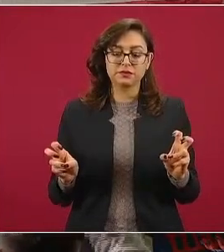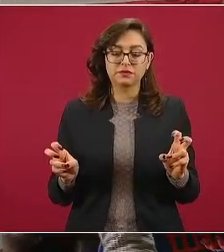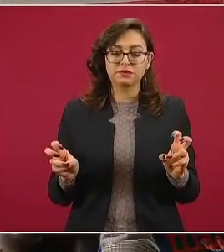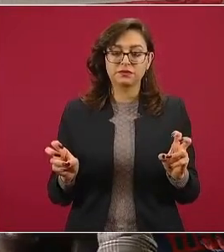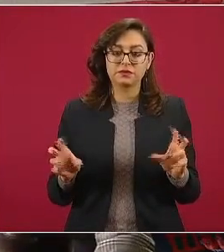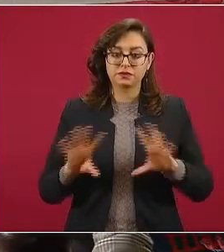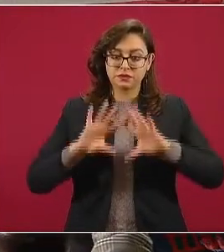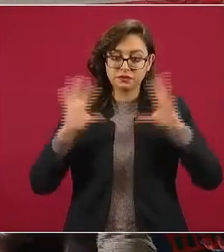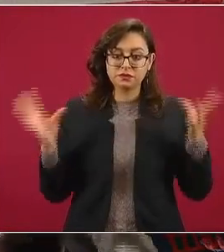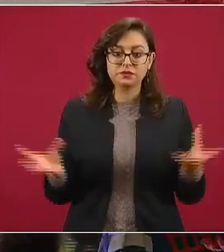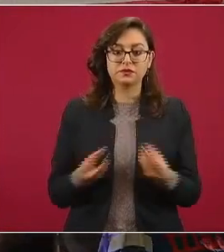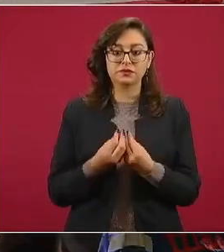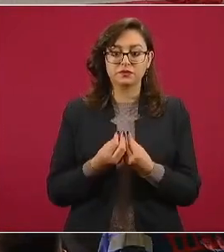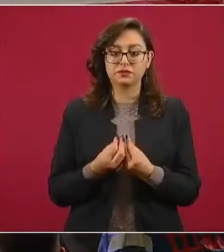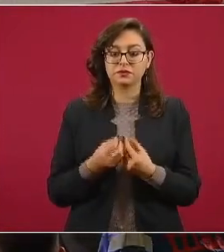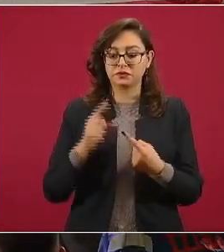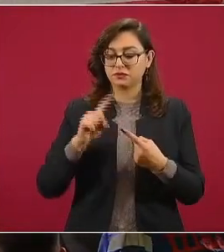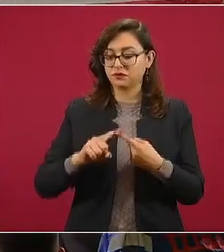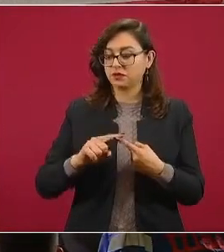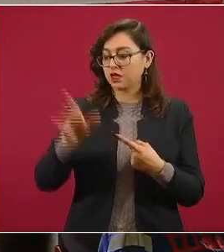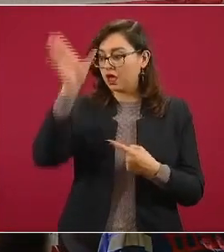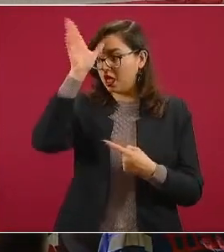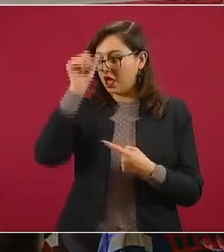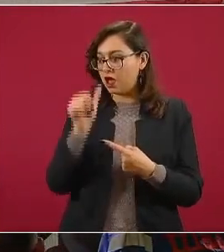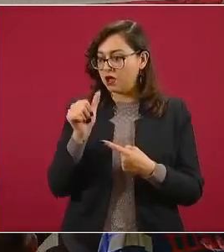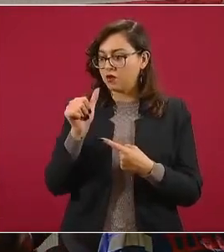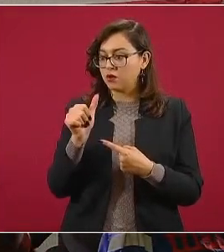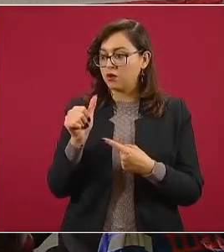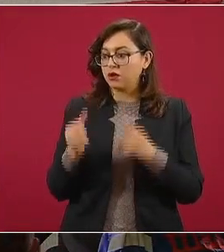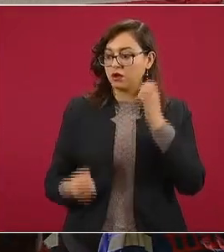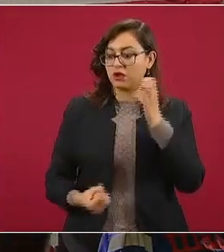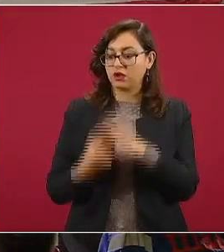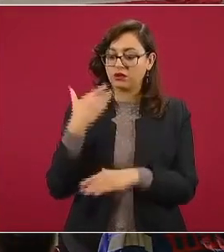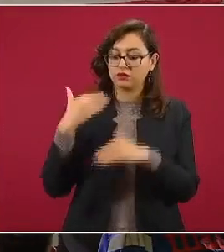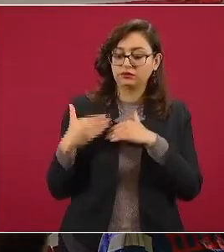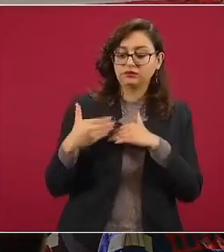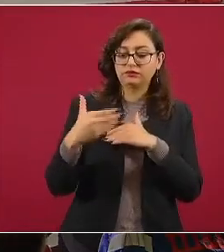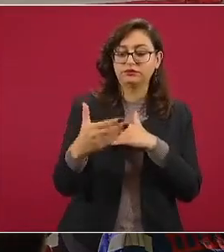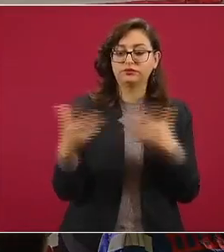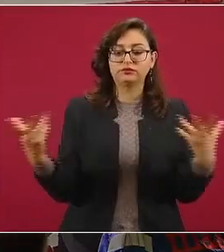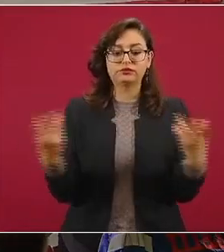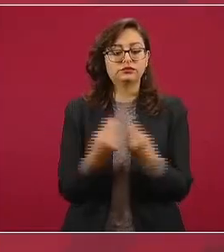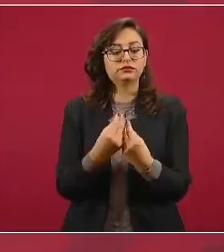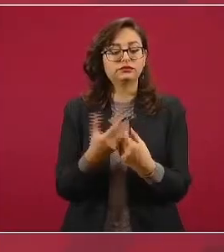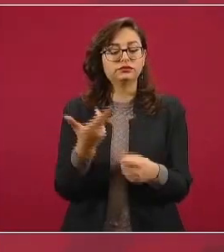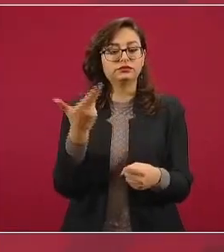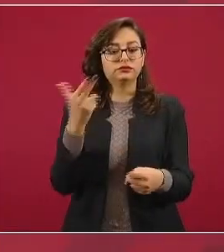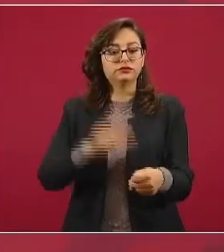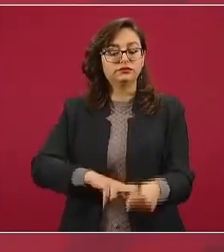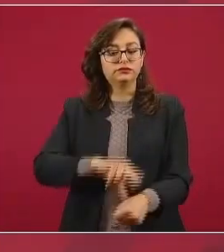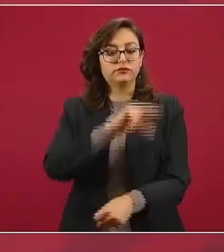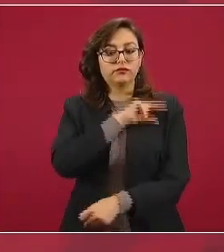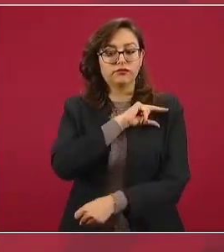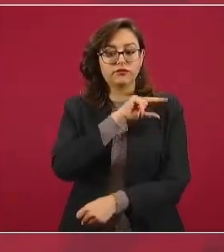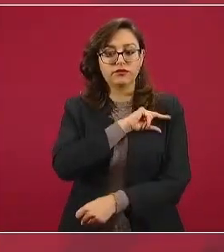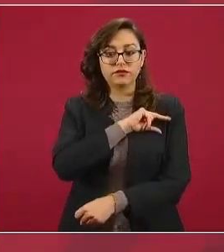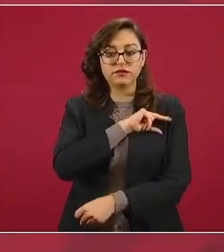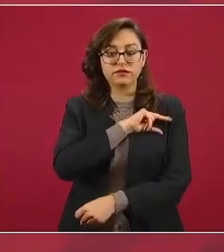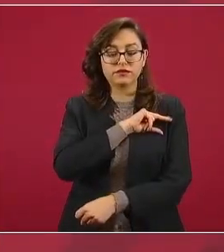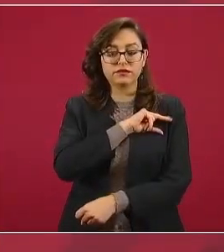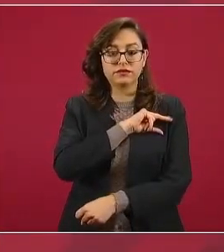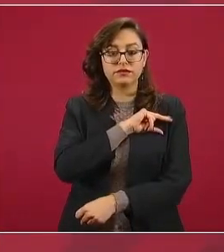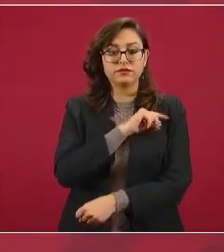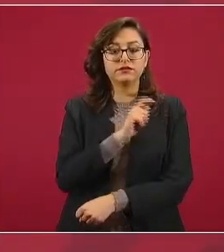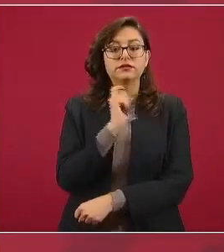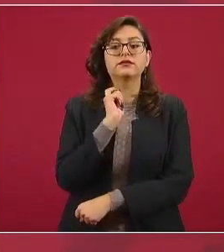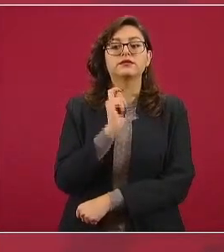se amplía el convenio con los hospitales privados. Ya no solo